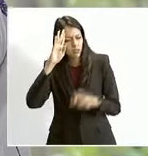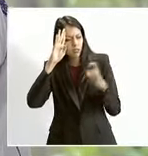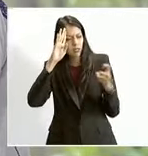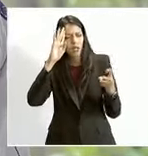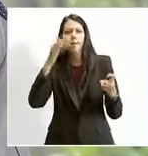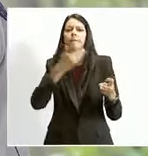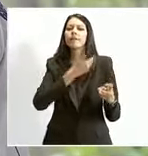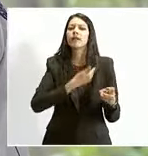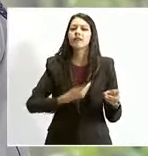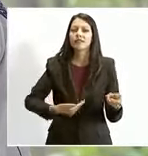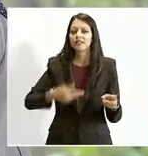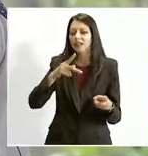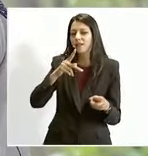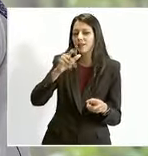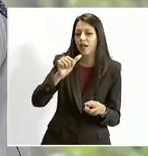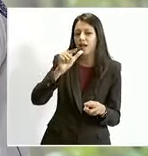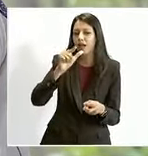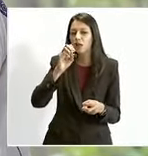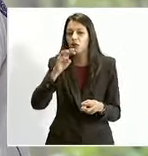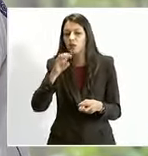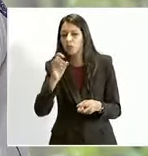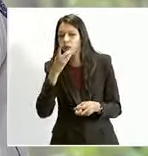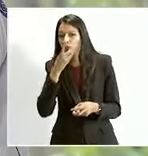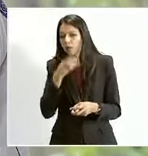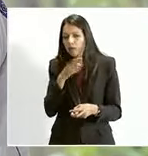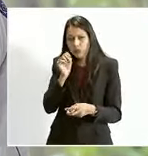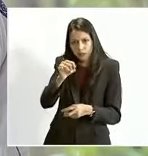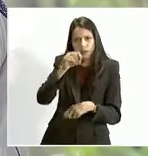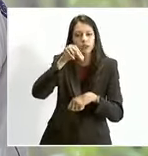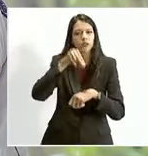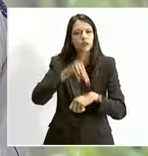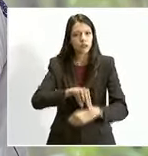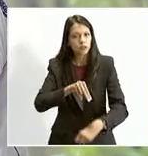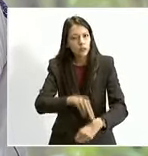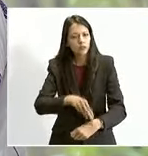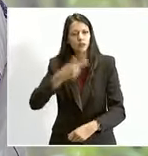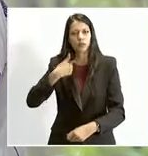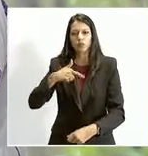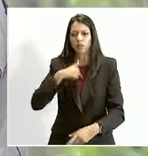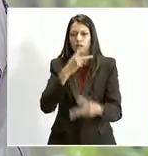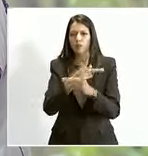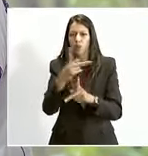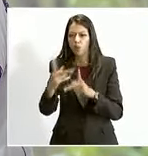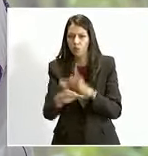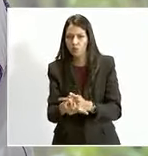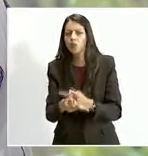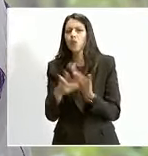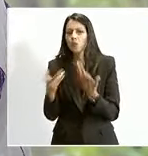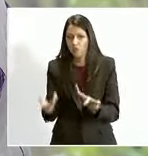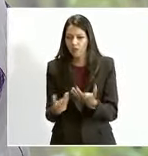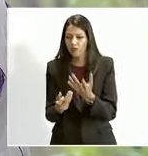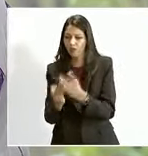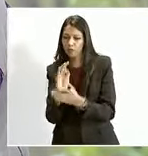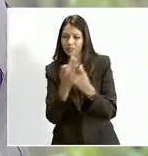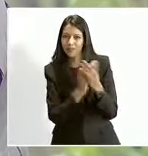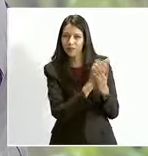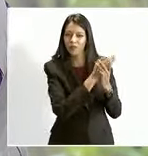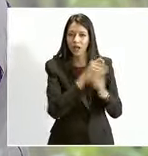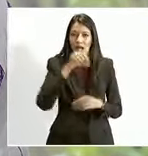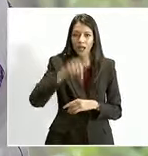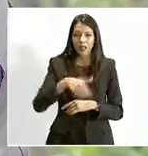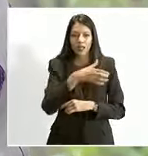presidente Palomo nos dijo sí doctora efectivamente somos productores frutícolas pero lo que nosotros